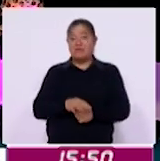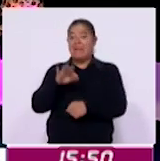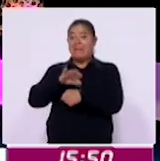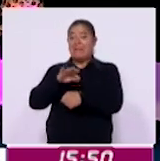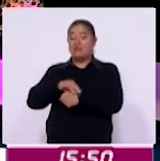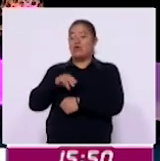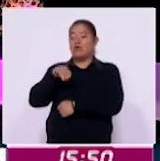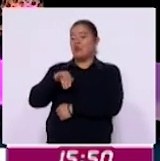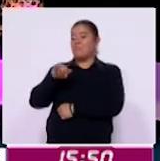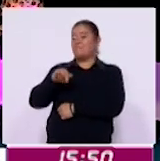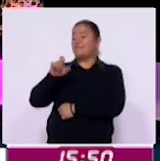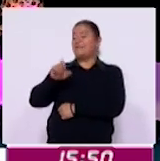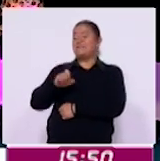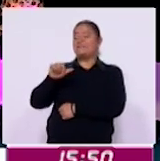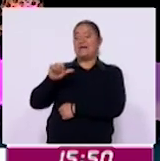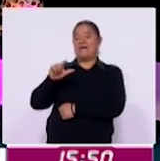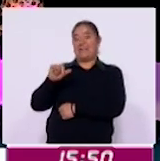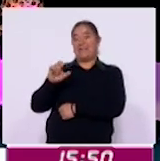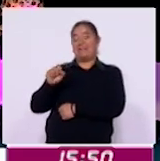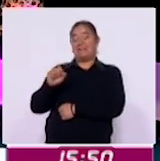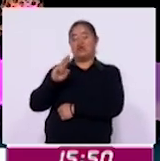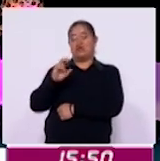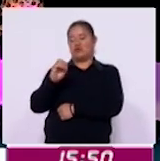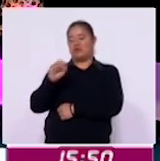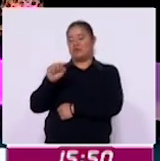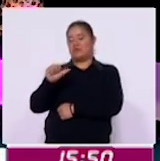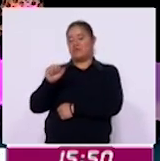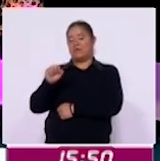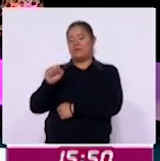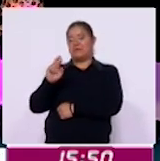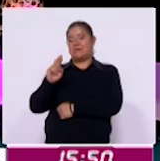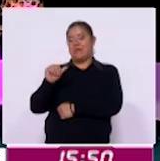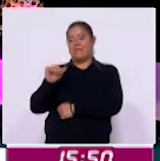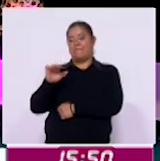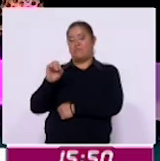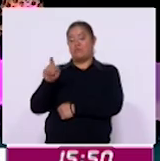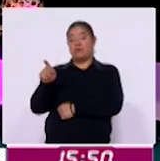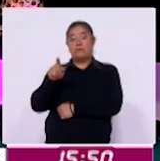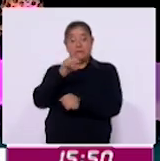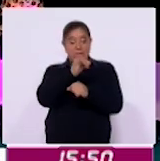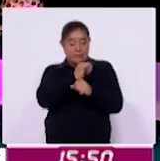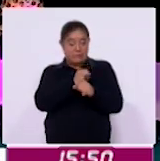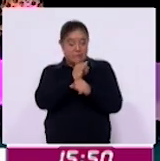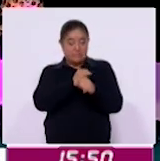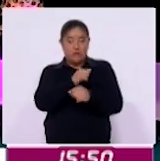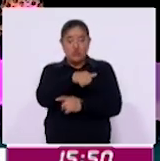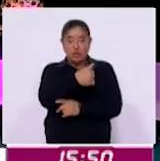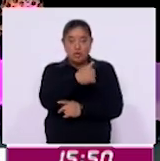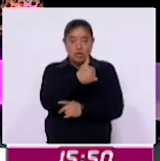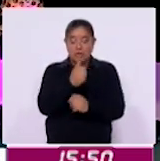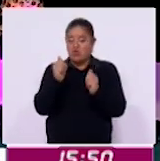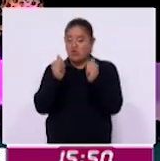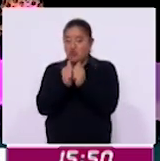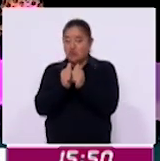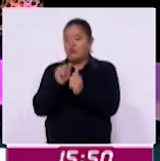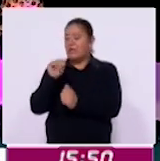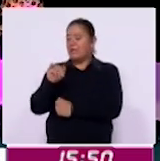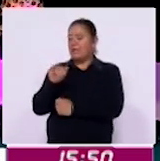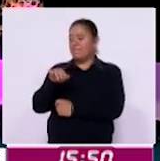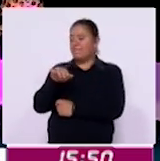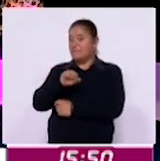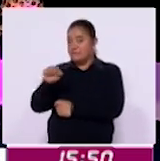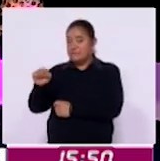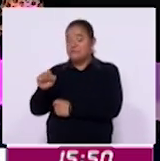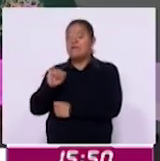médico Mixalis Rosas Ramos. Esto por su colaboración en 11 investigaciones junto al Instituto Mexicano del Seguro Social